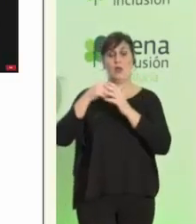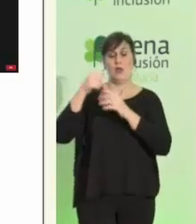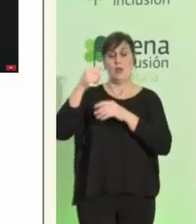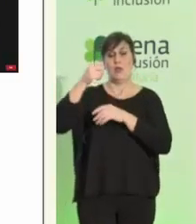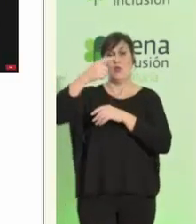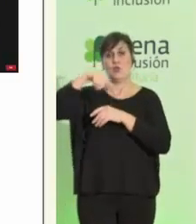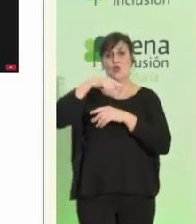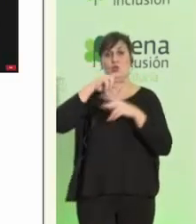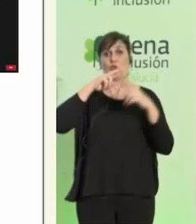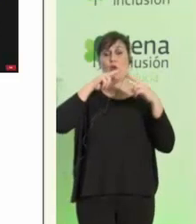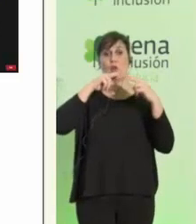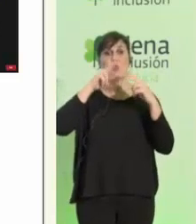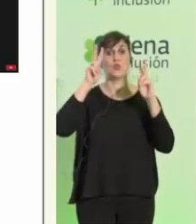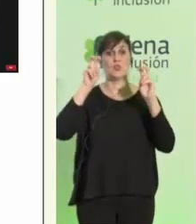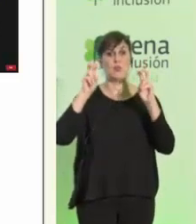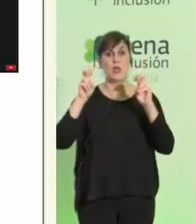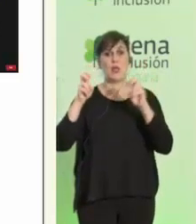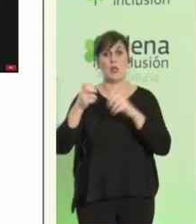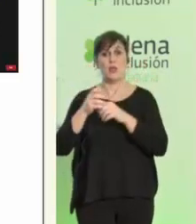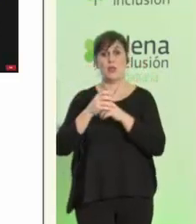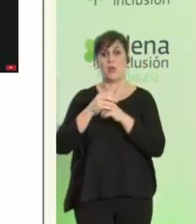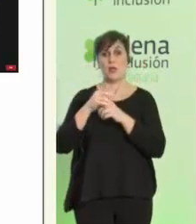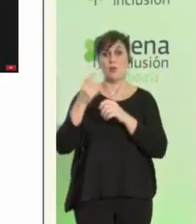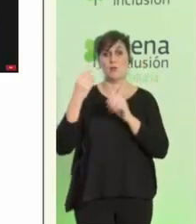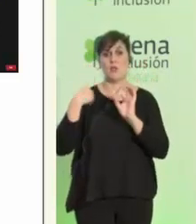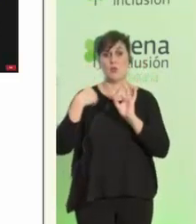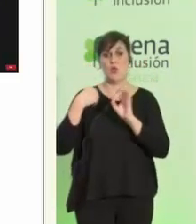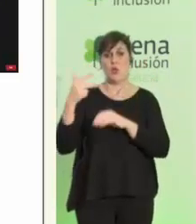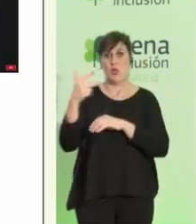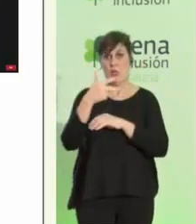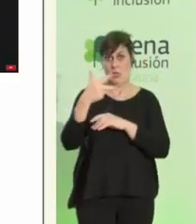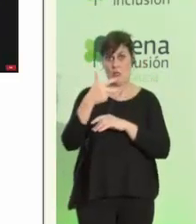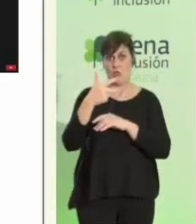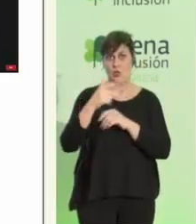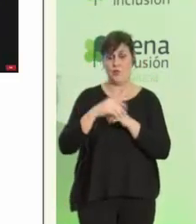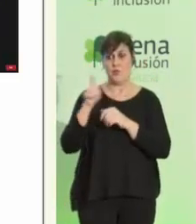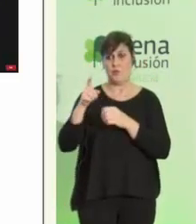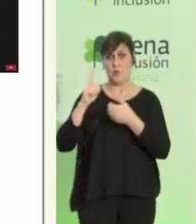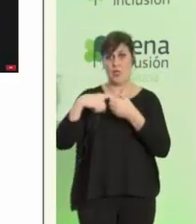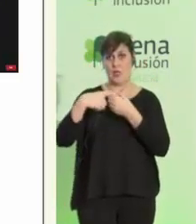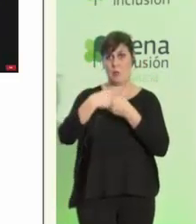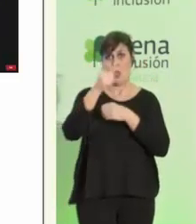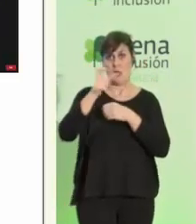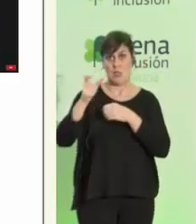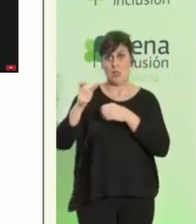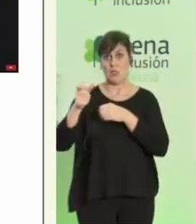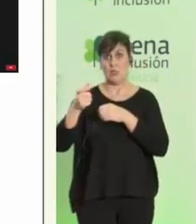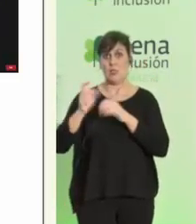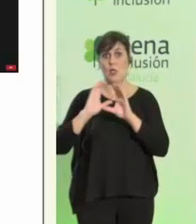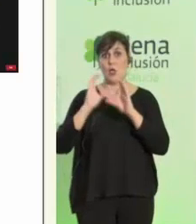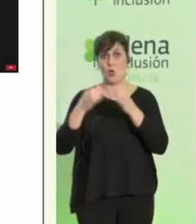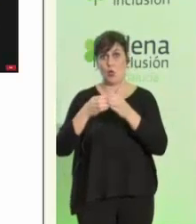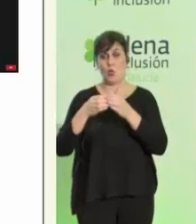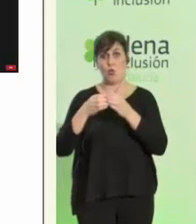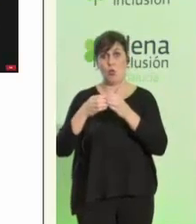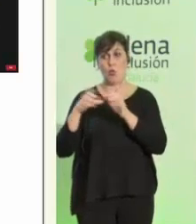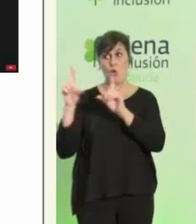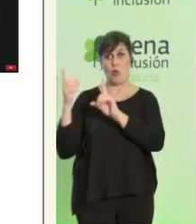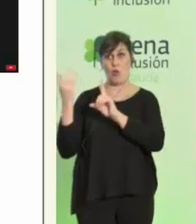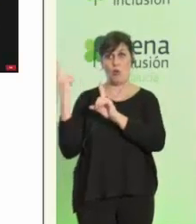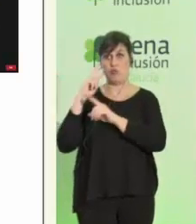ejerce la portavocía una persona de un país distinto. Ahí están las personas que componen el grupo. Y yo participé